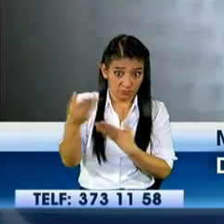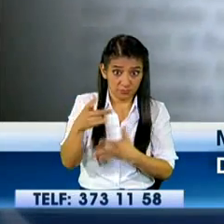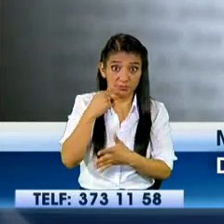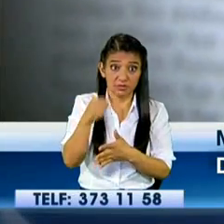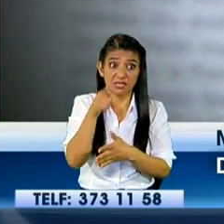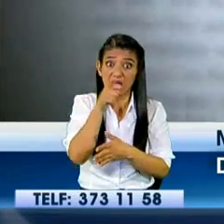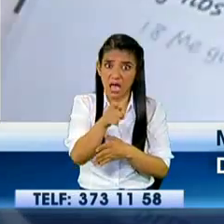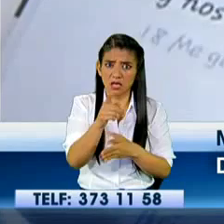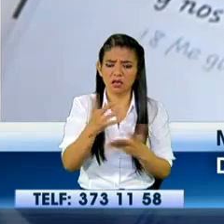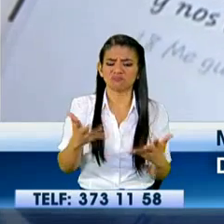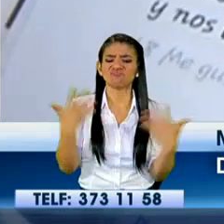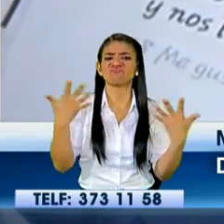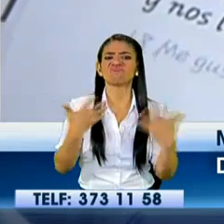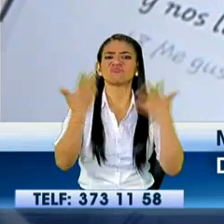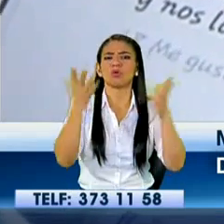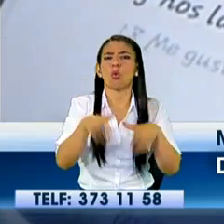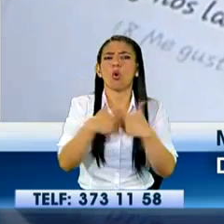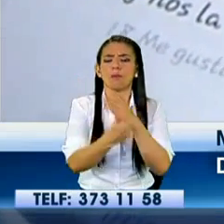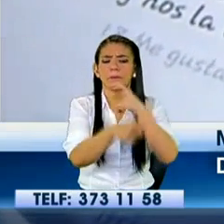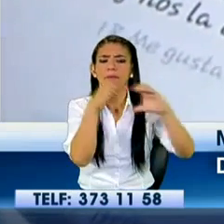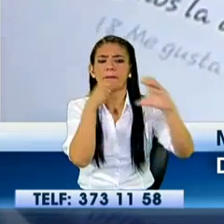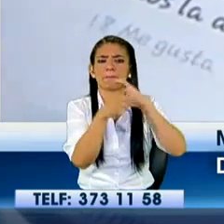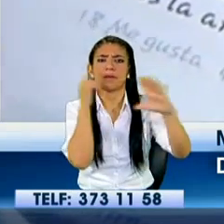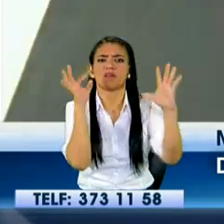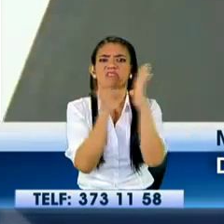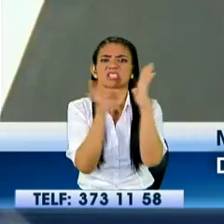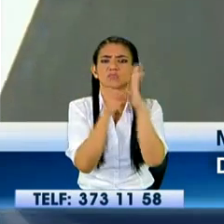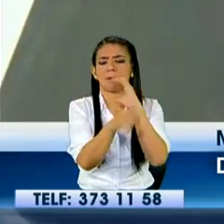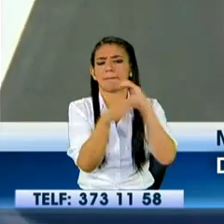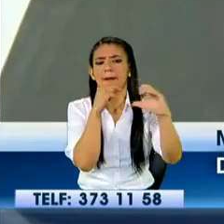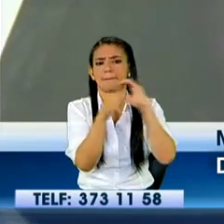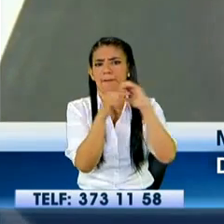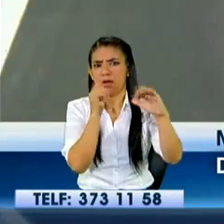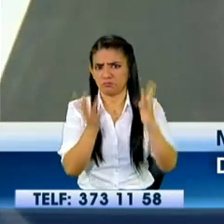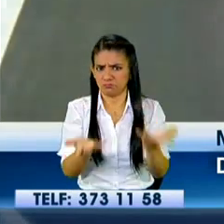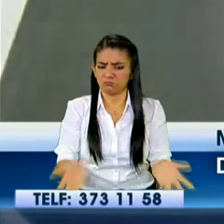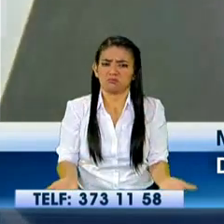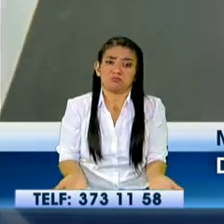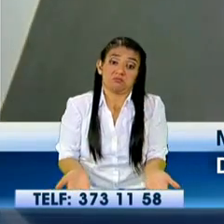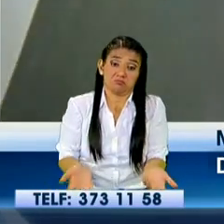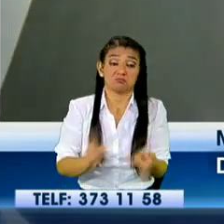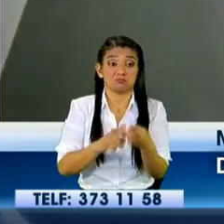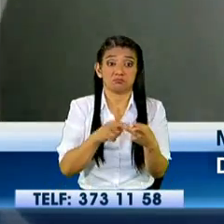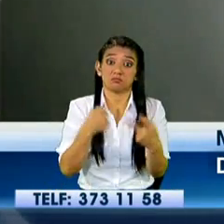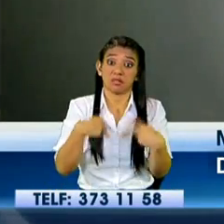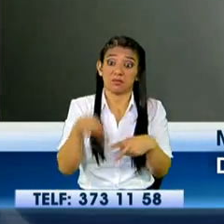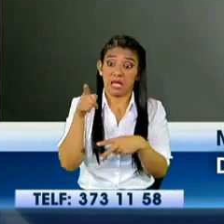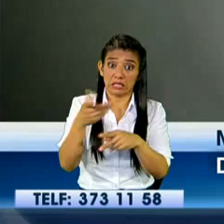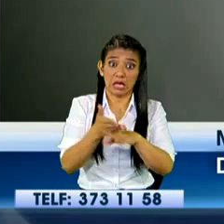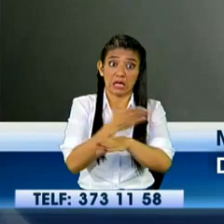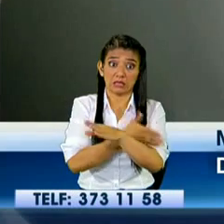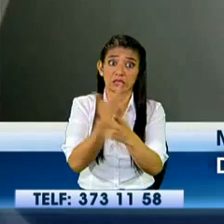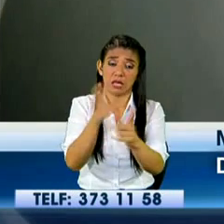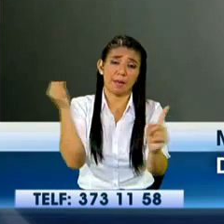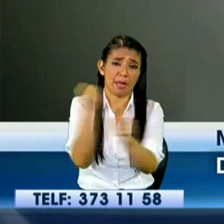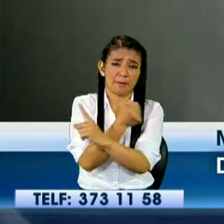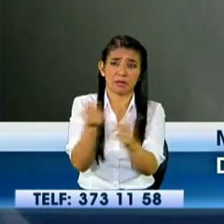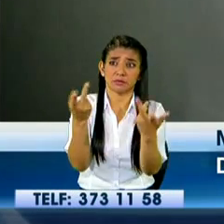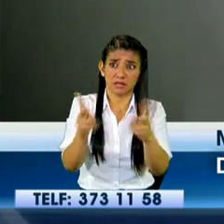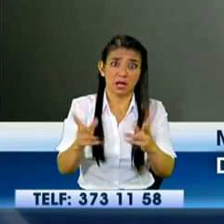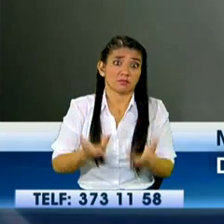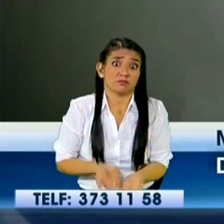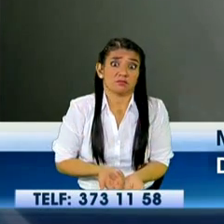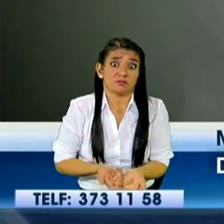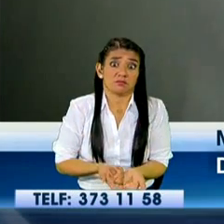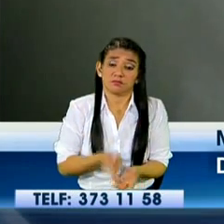esta es la provocación en cuanto a mensajes que ella le envía por las redes sociales. Incluso mi defendida ha sido agredida físicamente por ella en meses